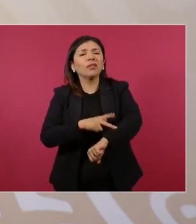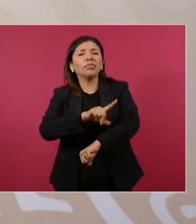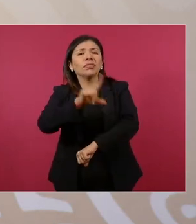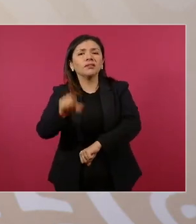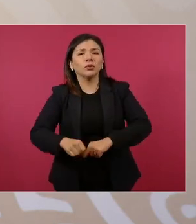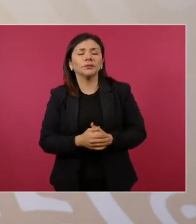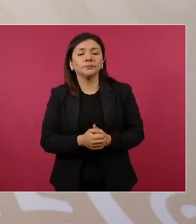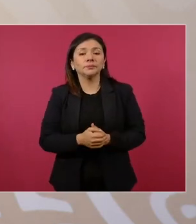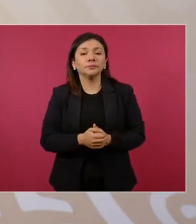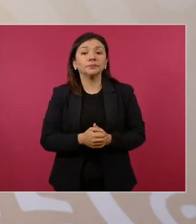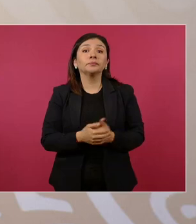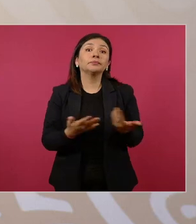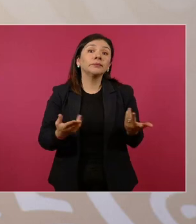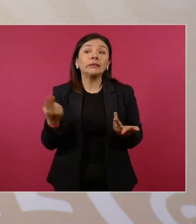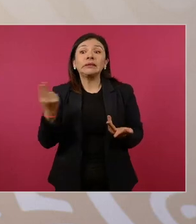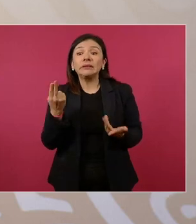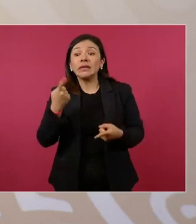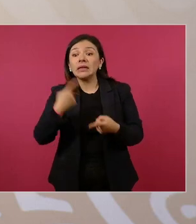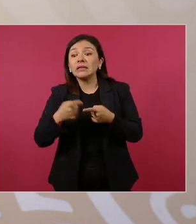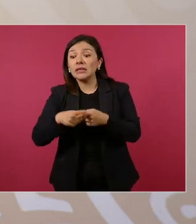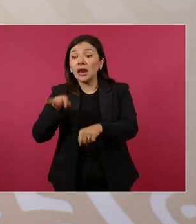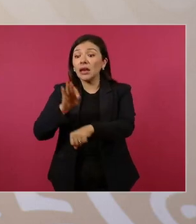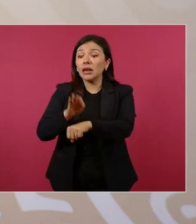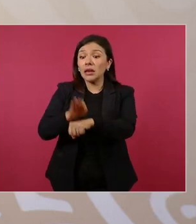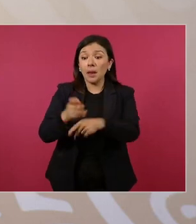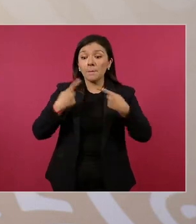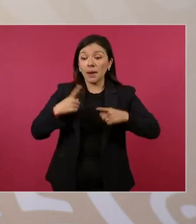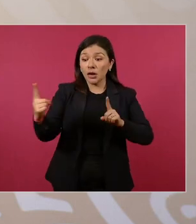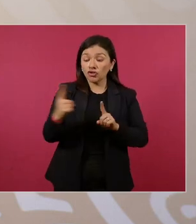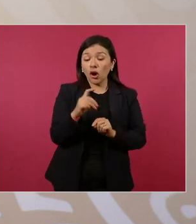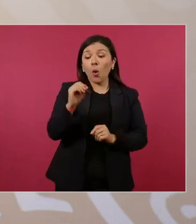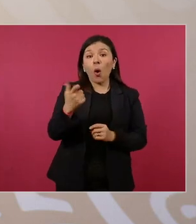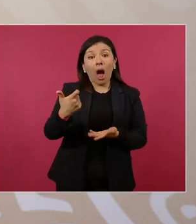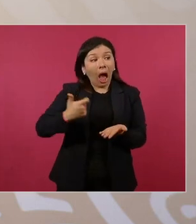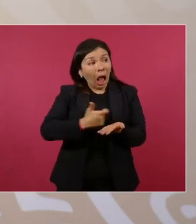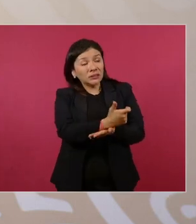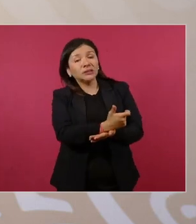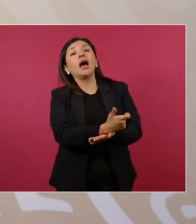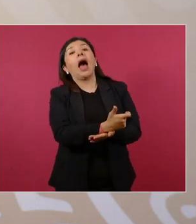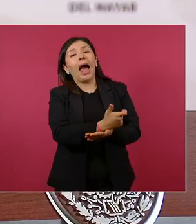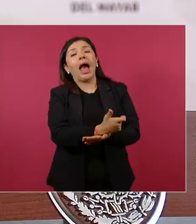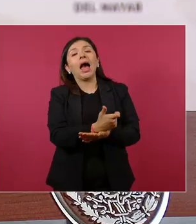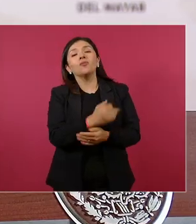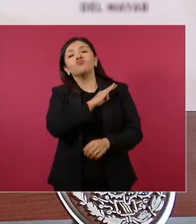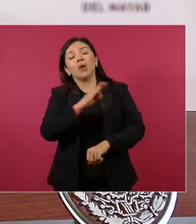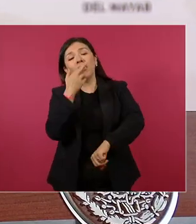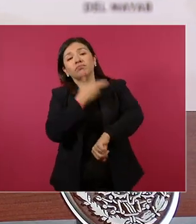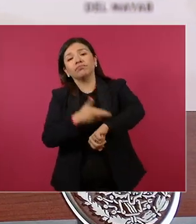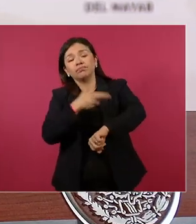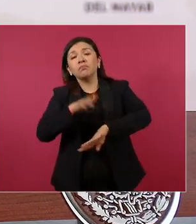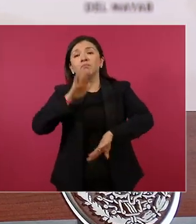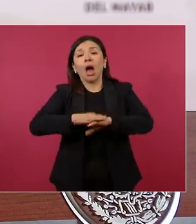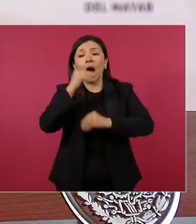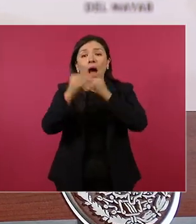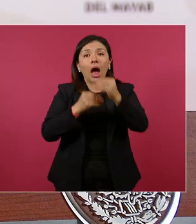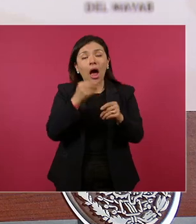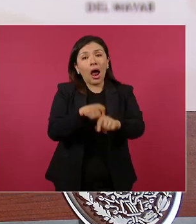Tiene que haber influencia de por medio o dinero para que le den